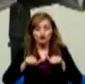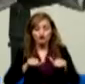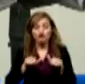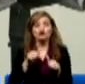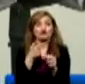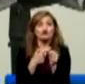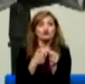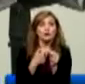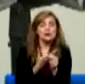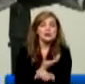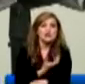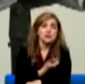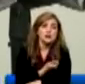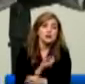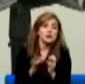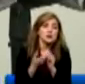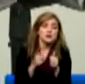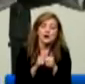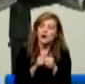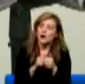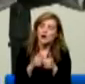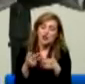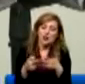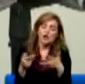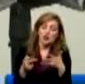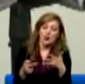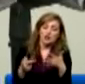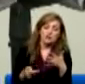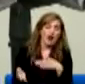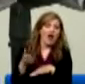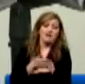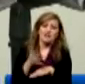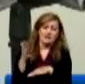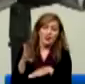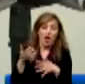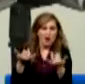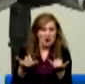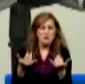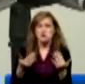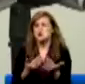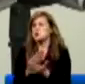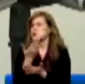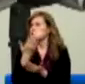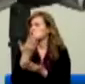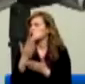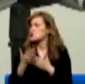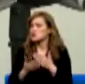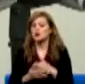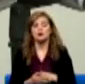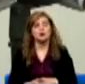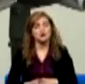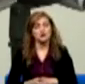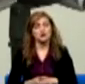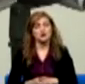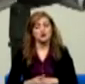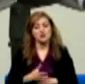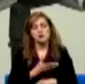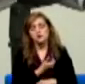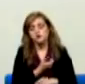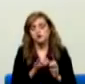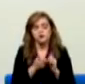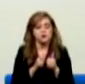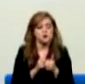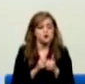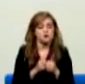Quito ha venido sufriendo de una serie de problemas que incluso antes no tenía y que hoy le agobian a la